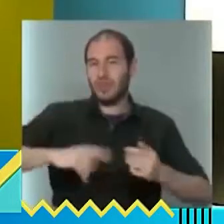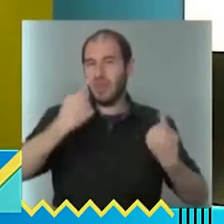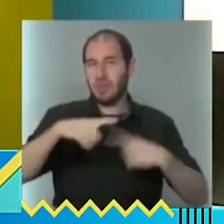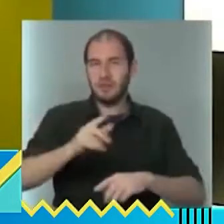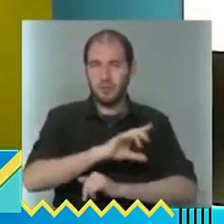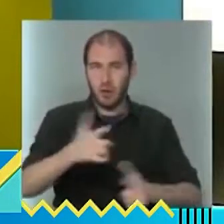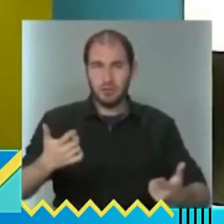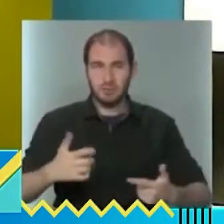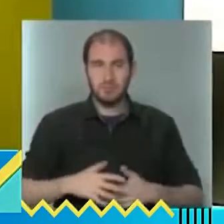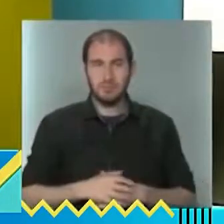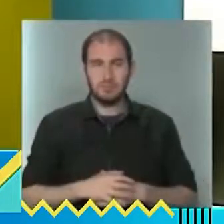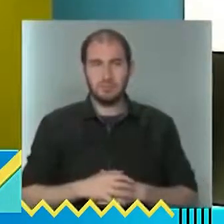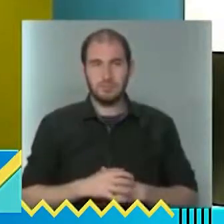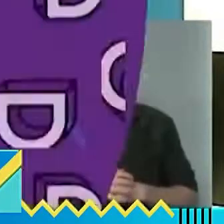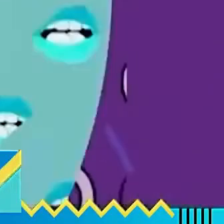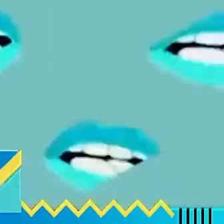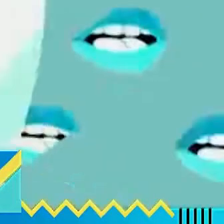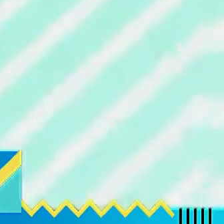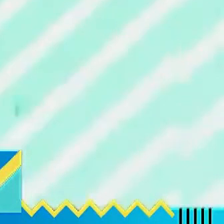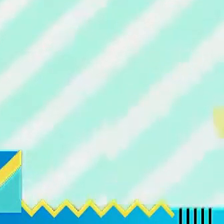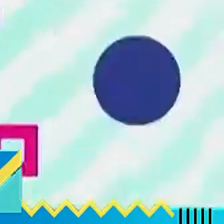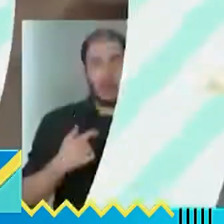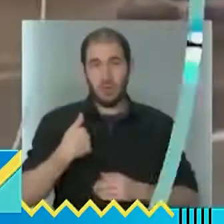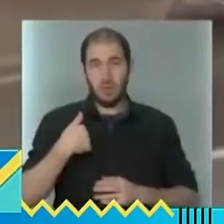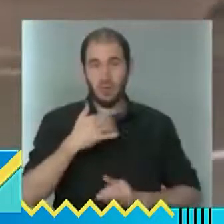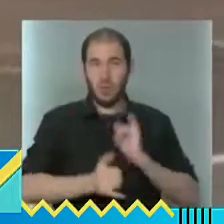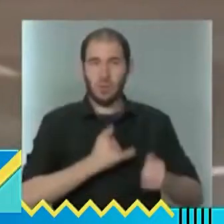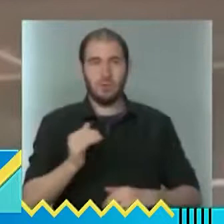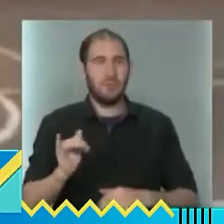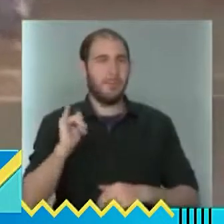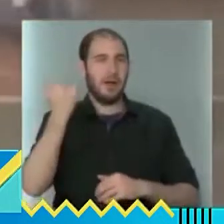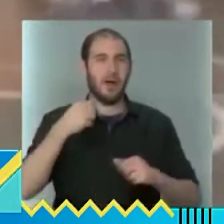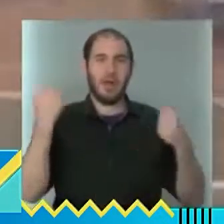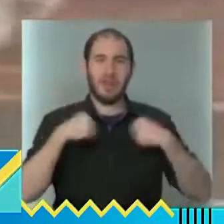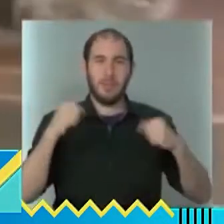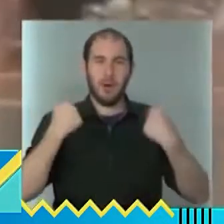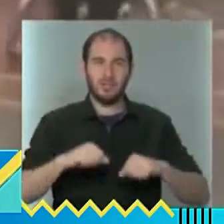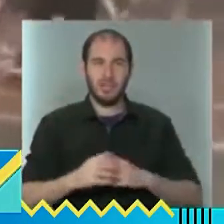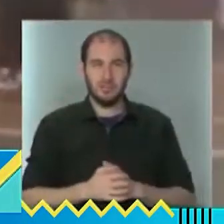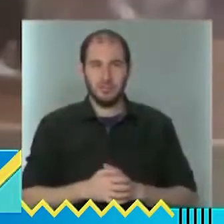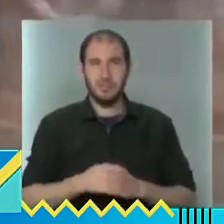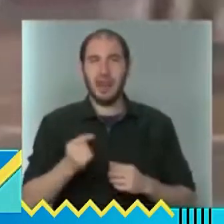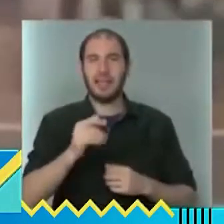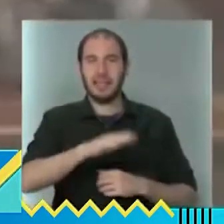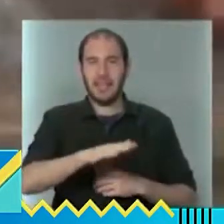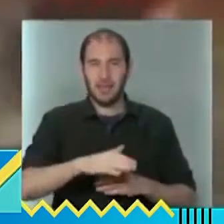¿me entendés? Entonces, por eso te digo que para mí es lo mejor el deporte para un